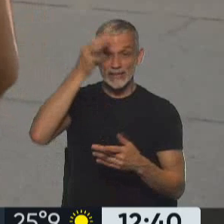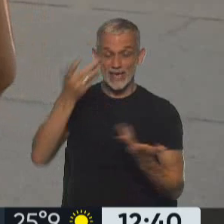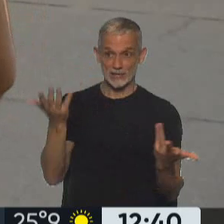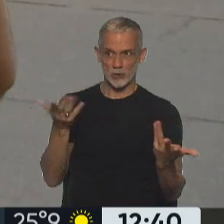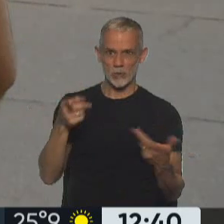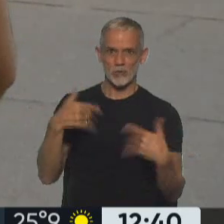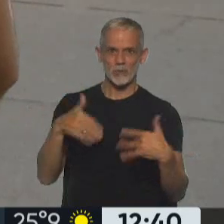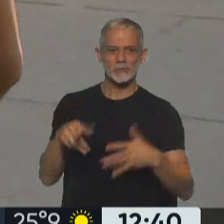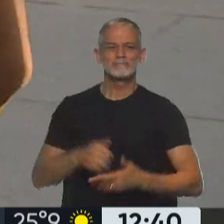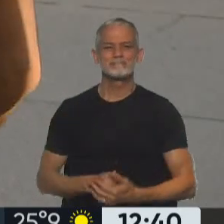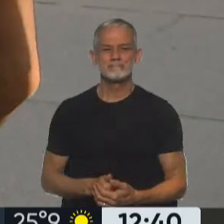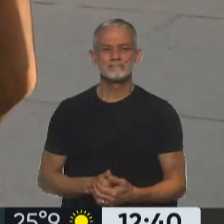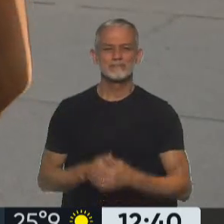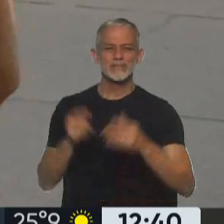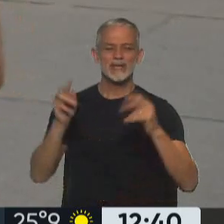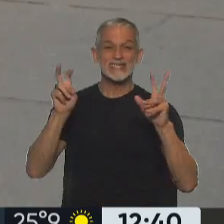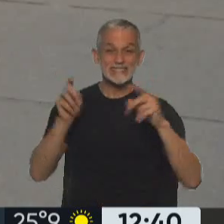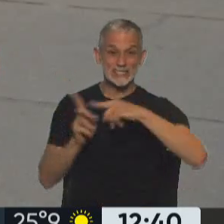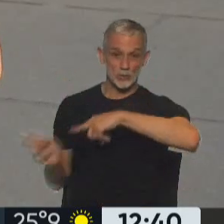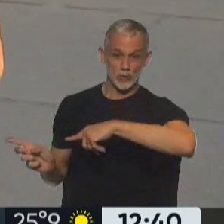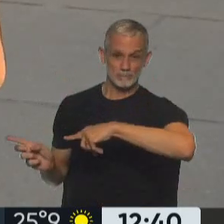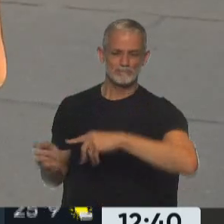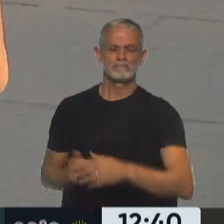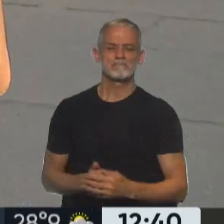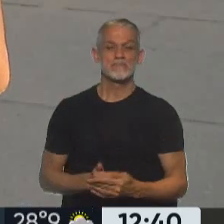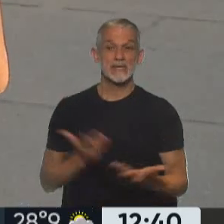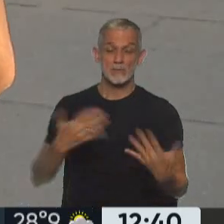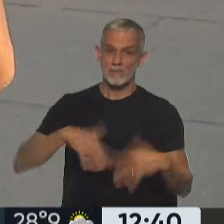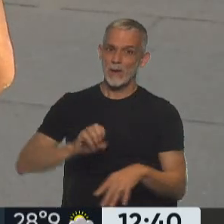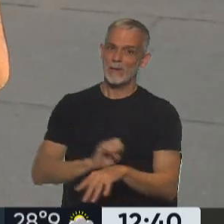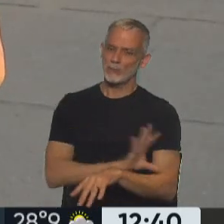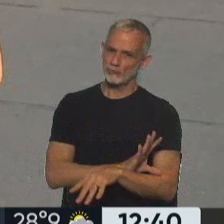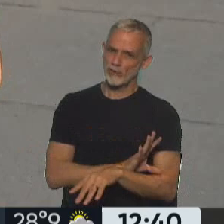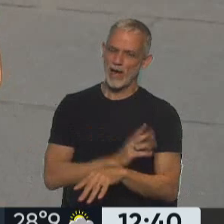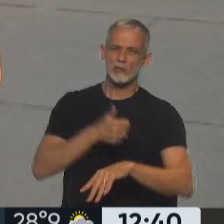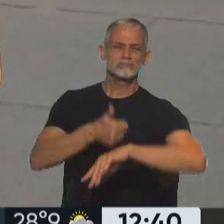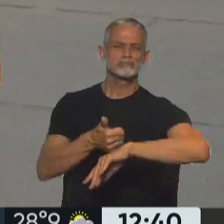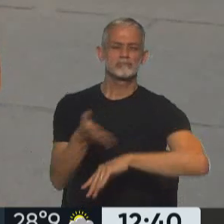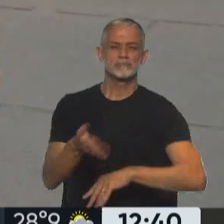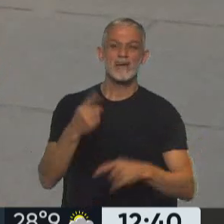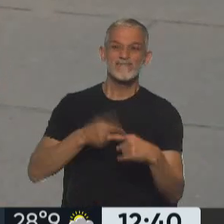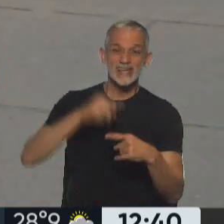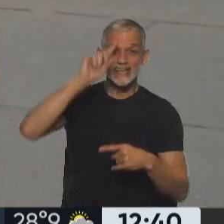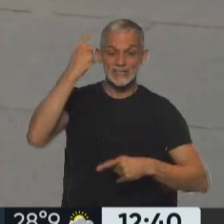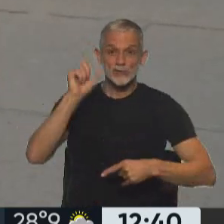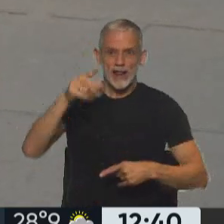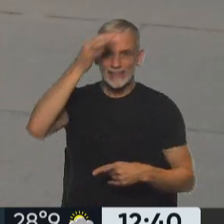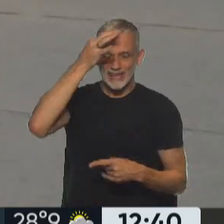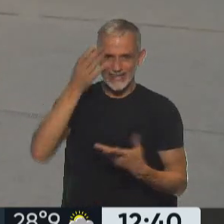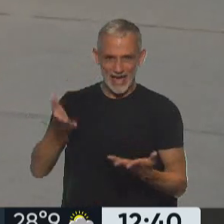Mundo. ¿Cómo lo vivís? Sí, la verdad que, bueno, muy emocionado por estar acá en la Fiesta Nacional del